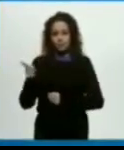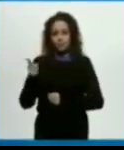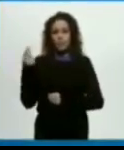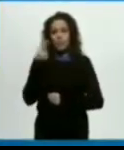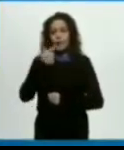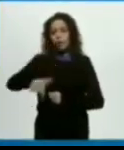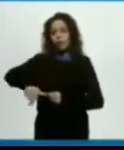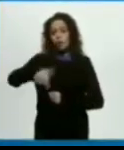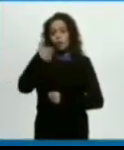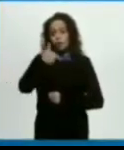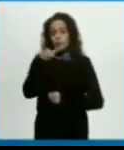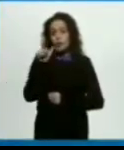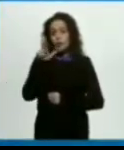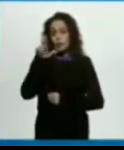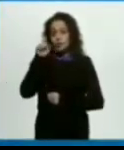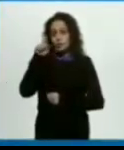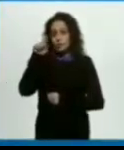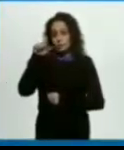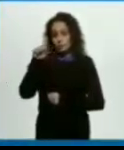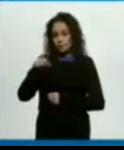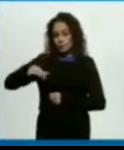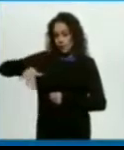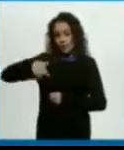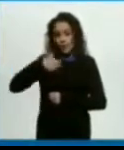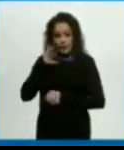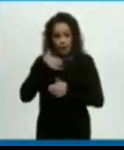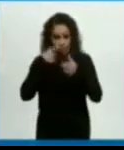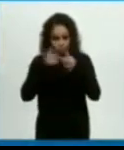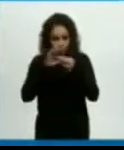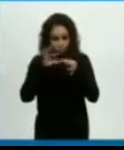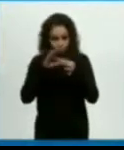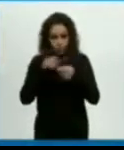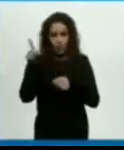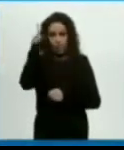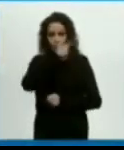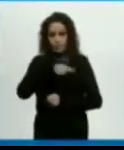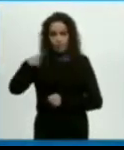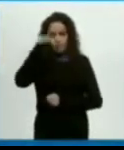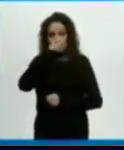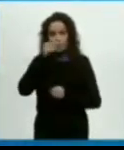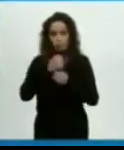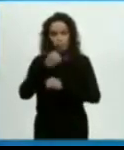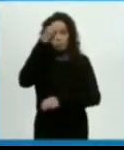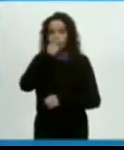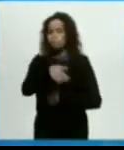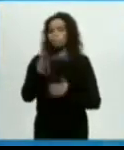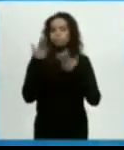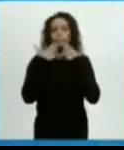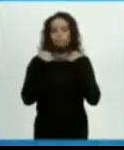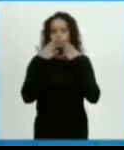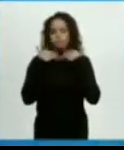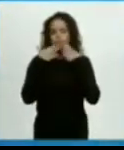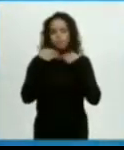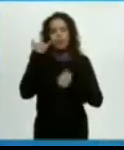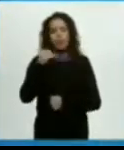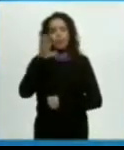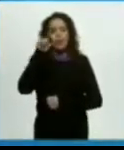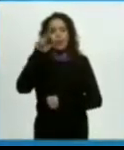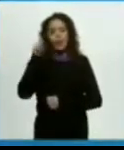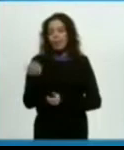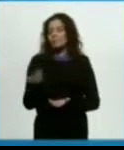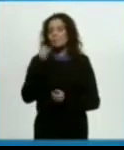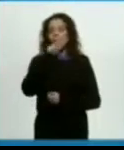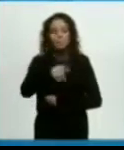12 aristas. Como se explicó anteriormente, los cuerpos redondos no tienen aristas o vértices, menos caras. Así que la